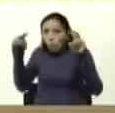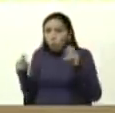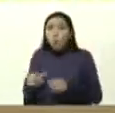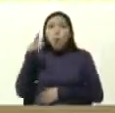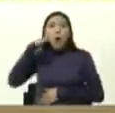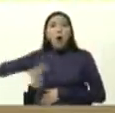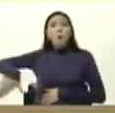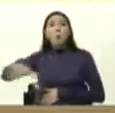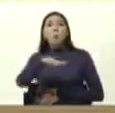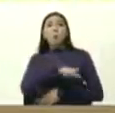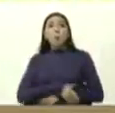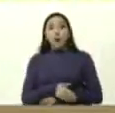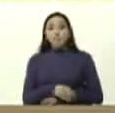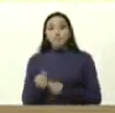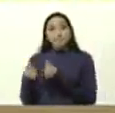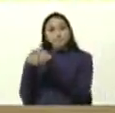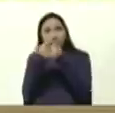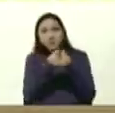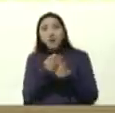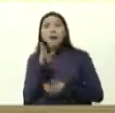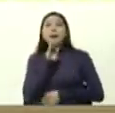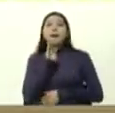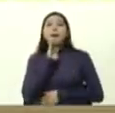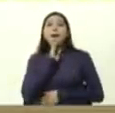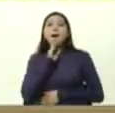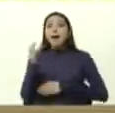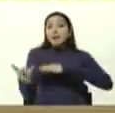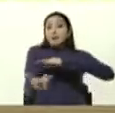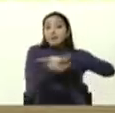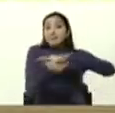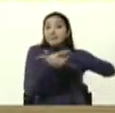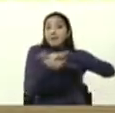la banca digital. Vamos a